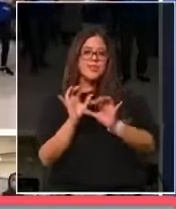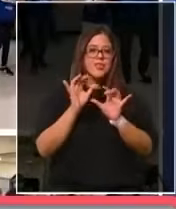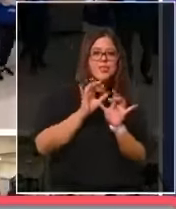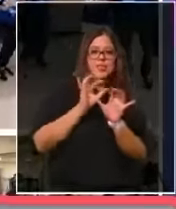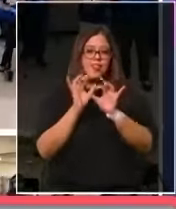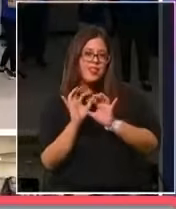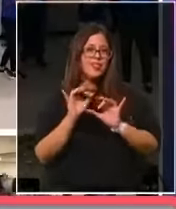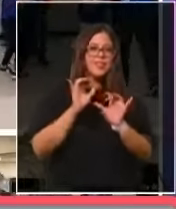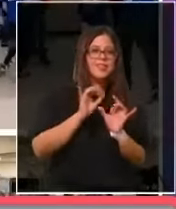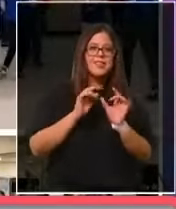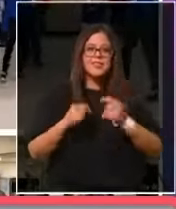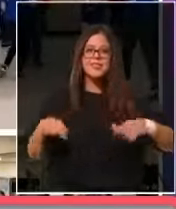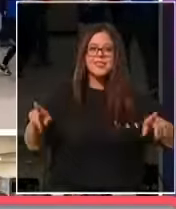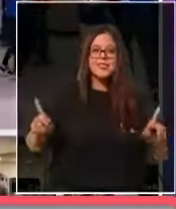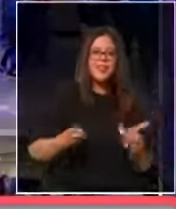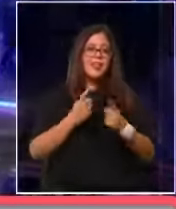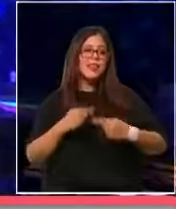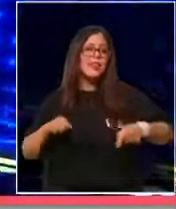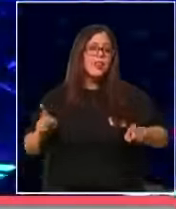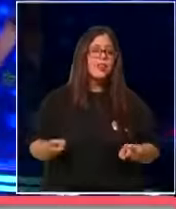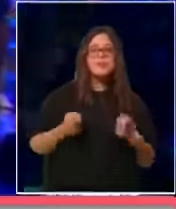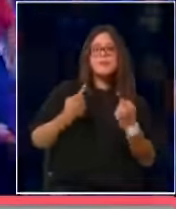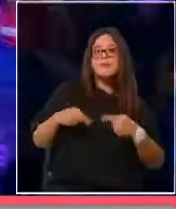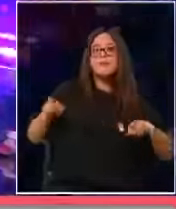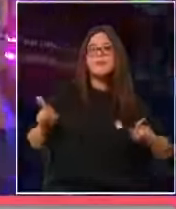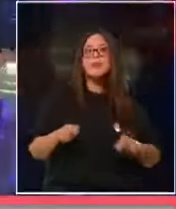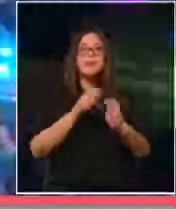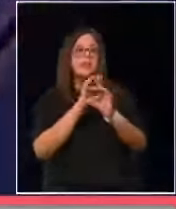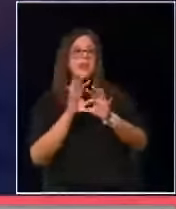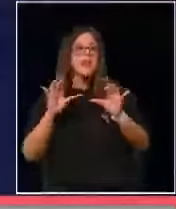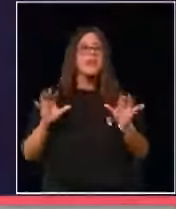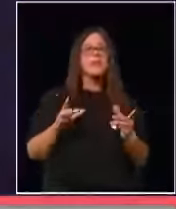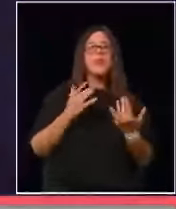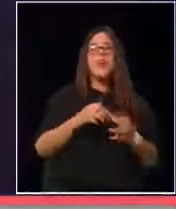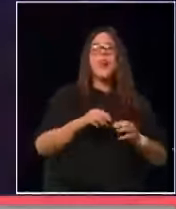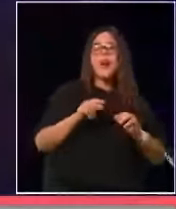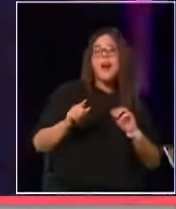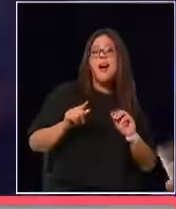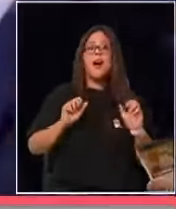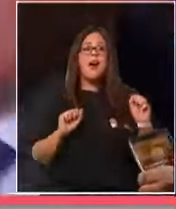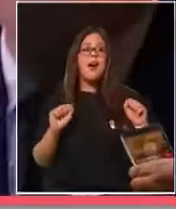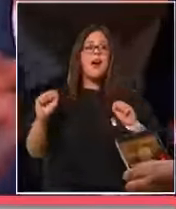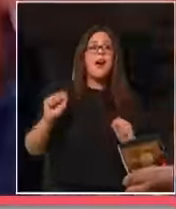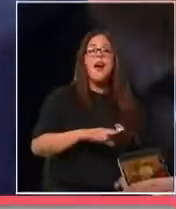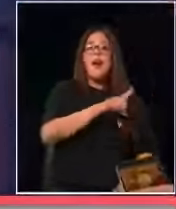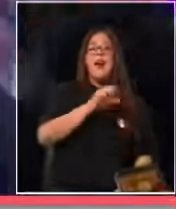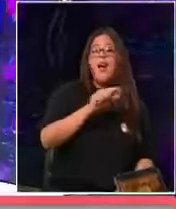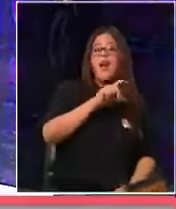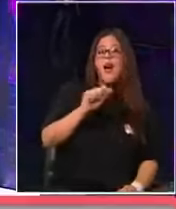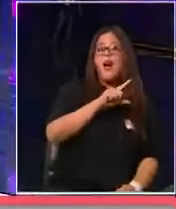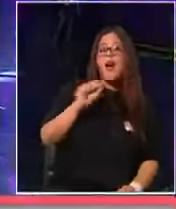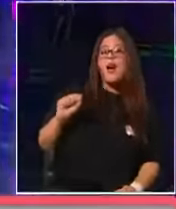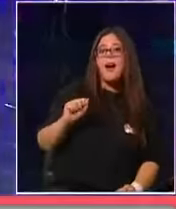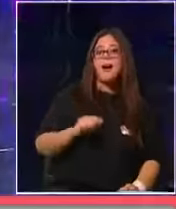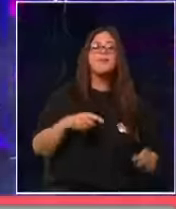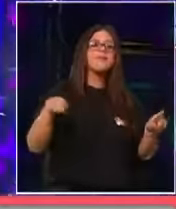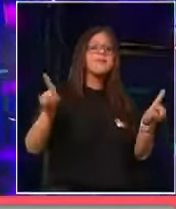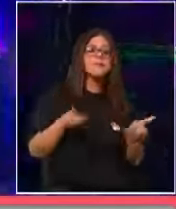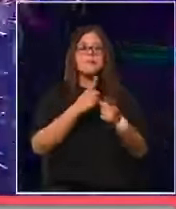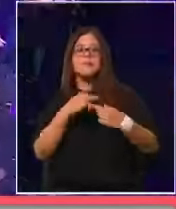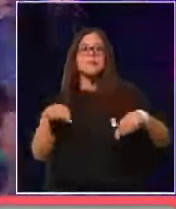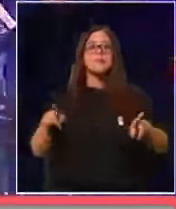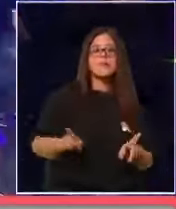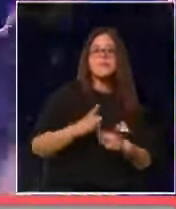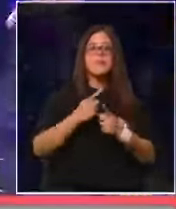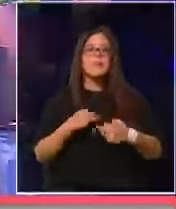Se o bonde quer o seu dinheiro, você também vai ter que dar. Me dá, me dá, e dá, dá, dá.